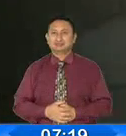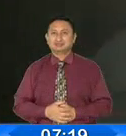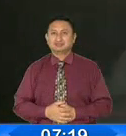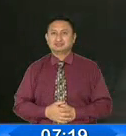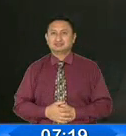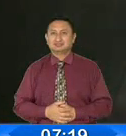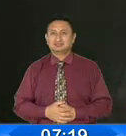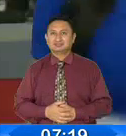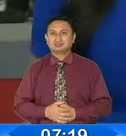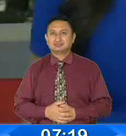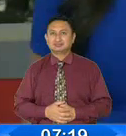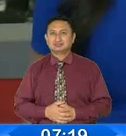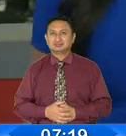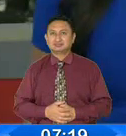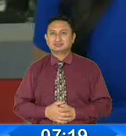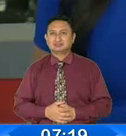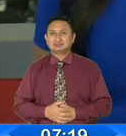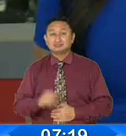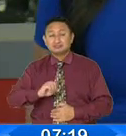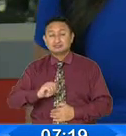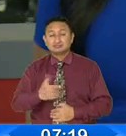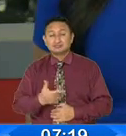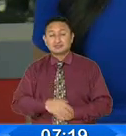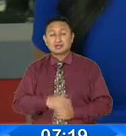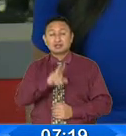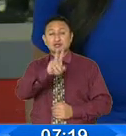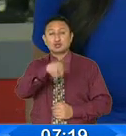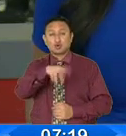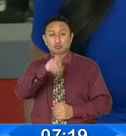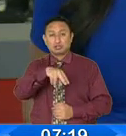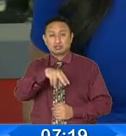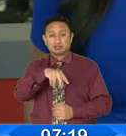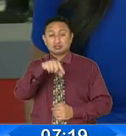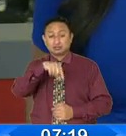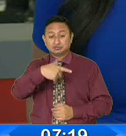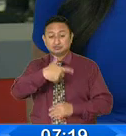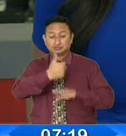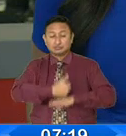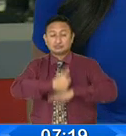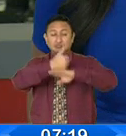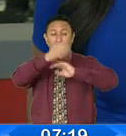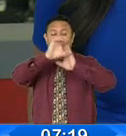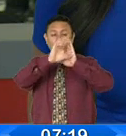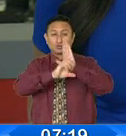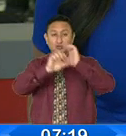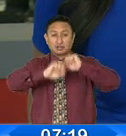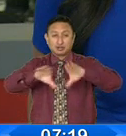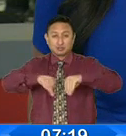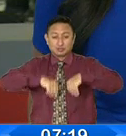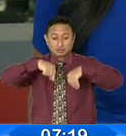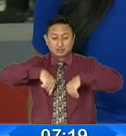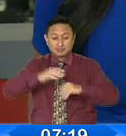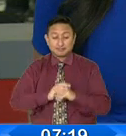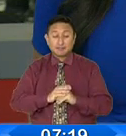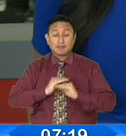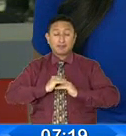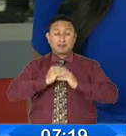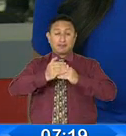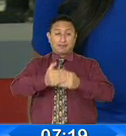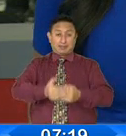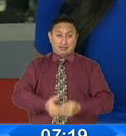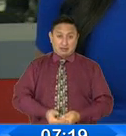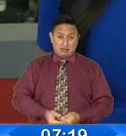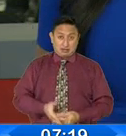Rosero. El cumplirse 2 meses de que la Corte Constitucional dio luz verde a la despenalización del aborto por